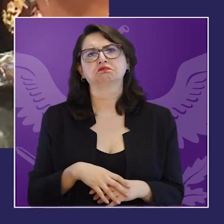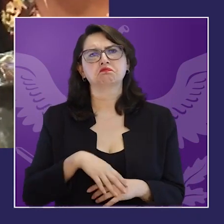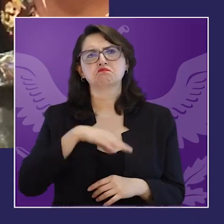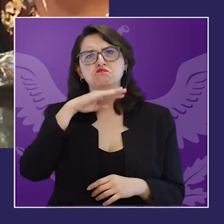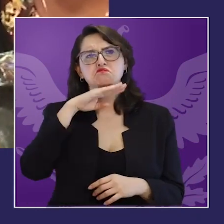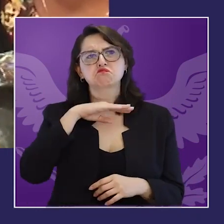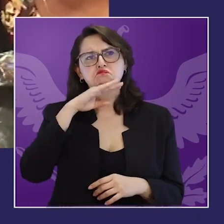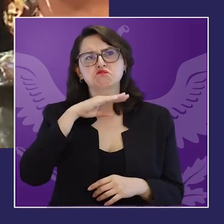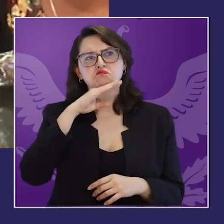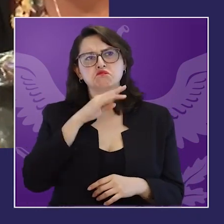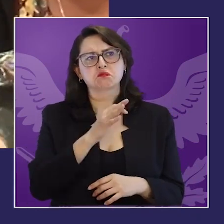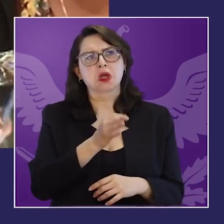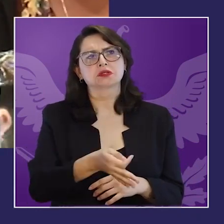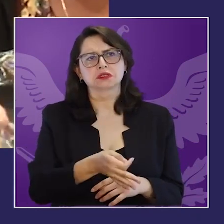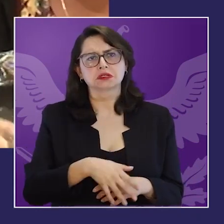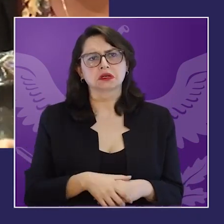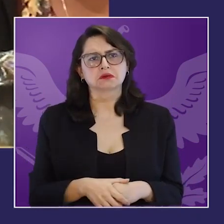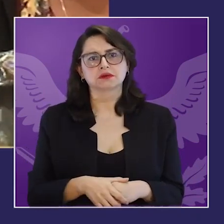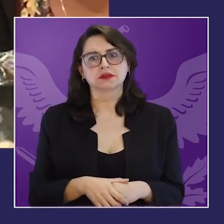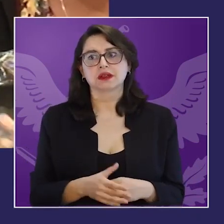dan alrededor, que no solo están